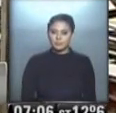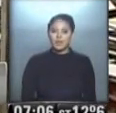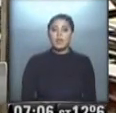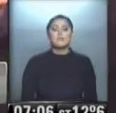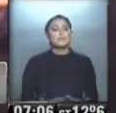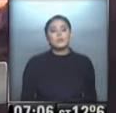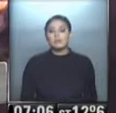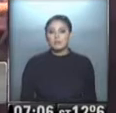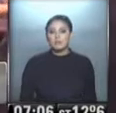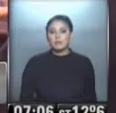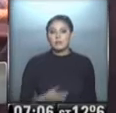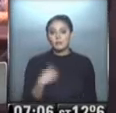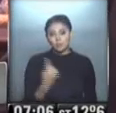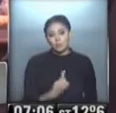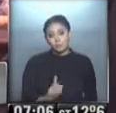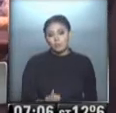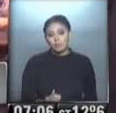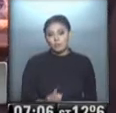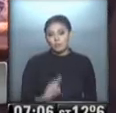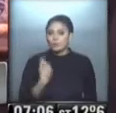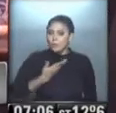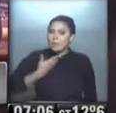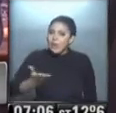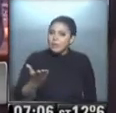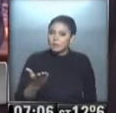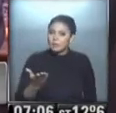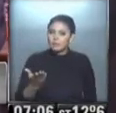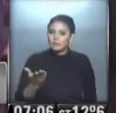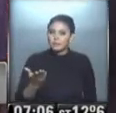porque le estamos exigiendo